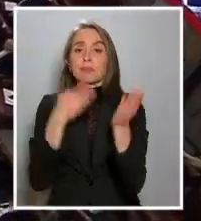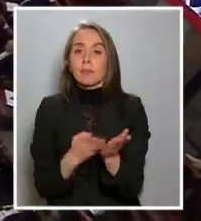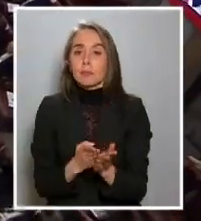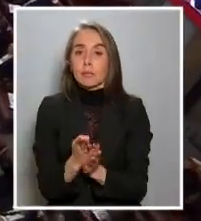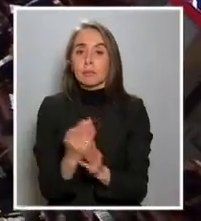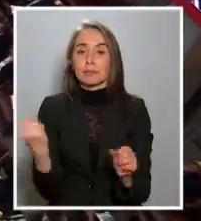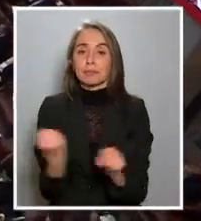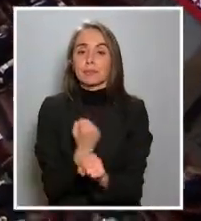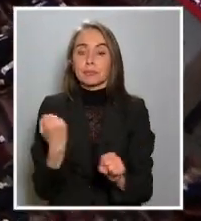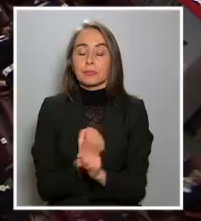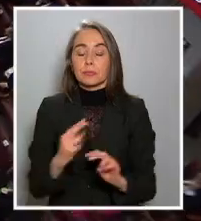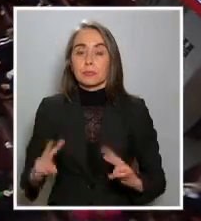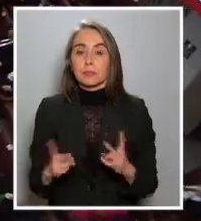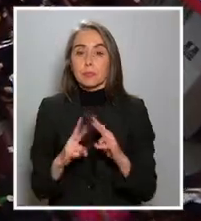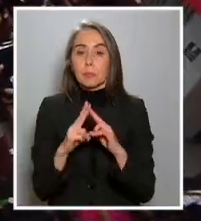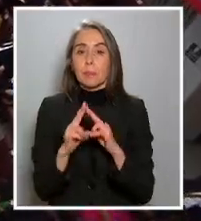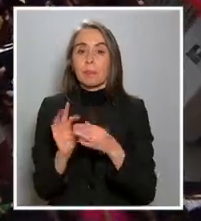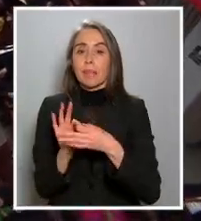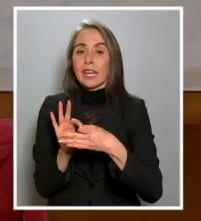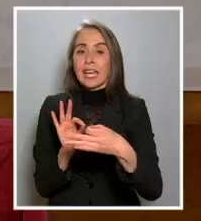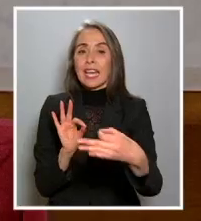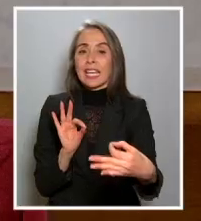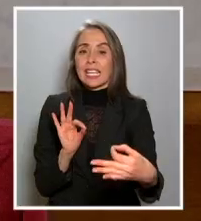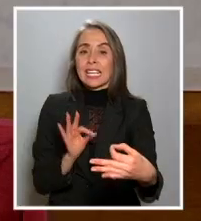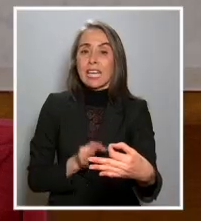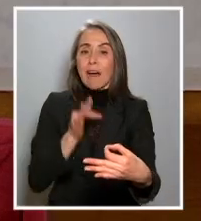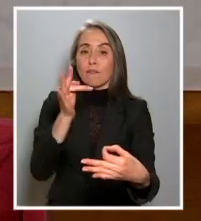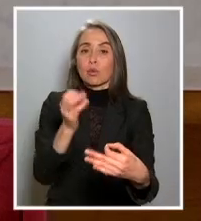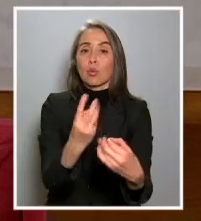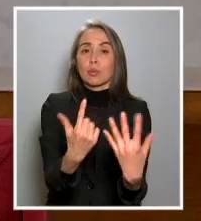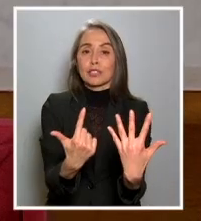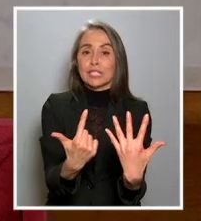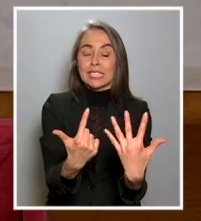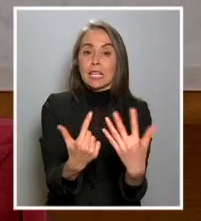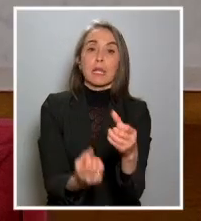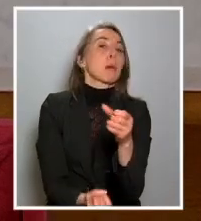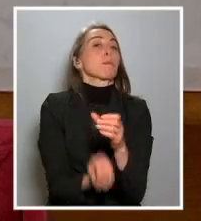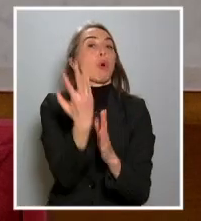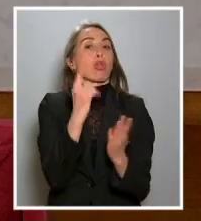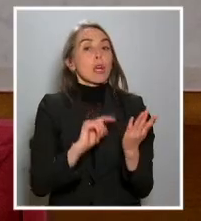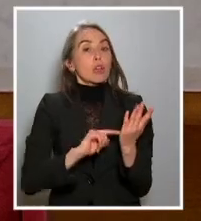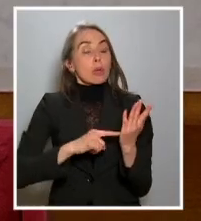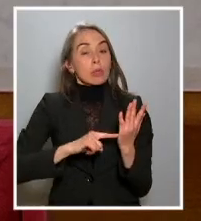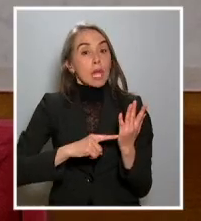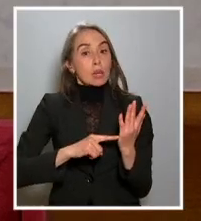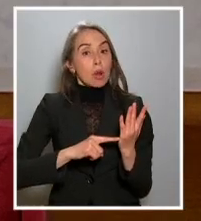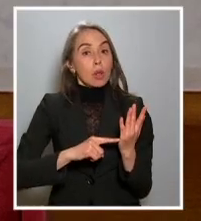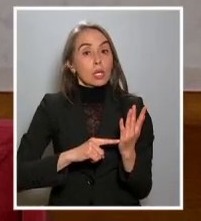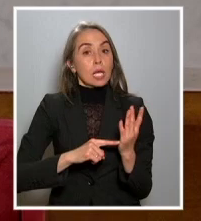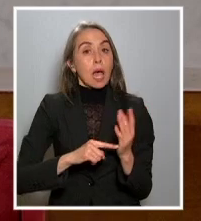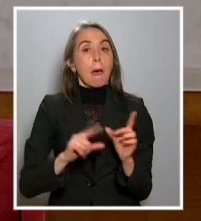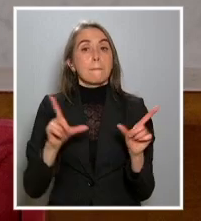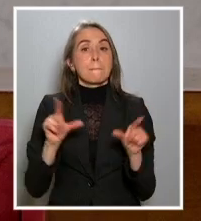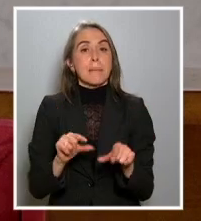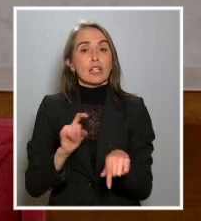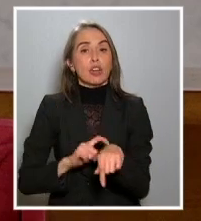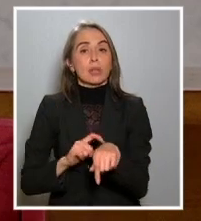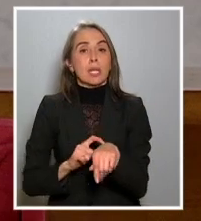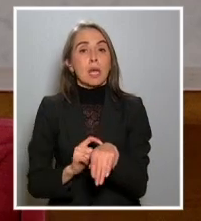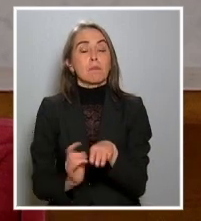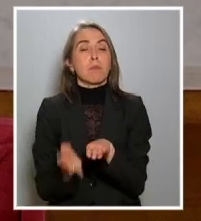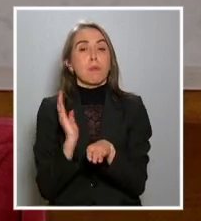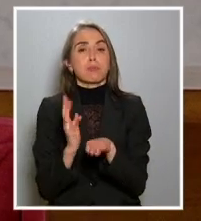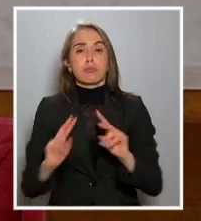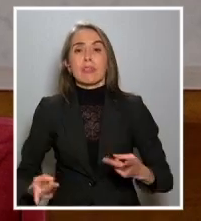iniciamos la construcción de la línea de la futura línea 7 con una moderna tecnología que nos va a permitir reducir los tiempos de las